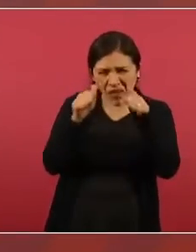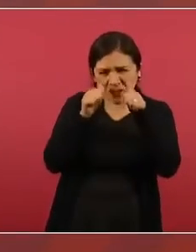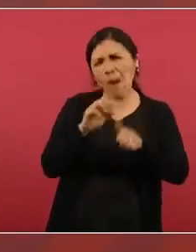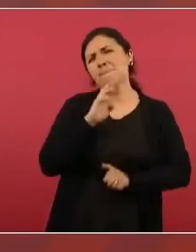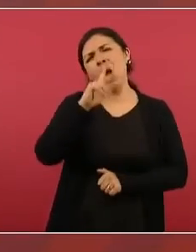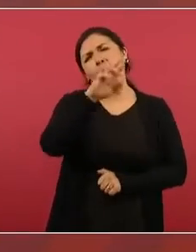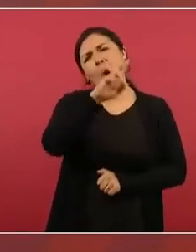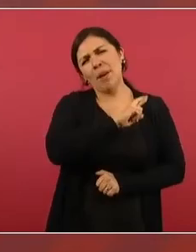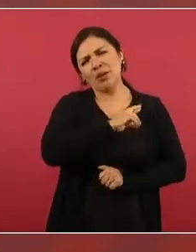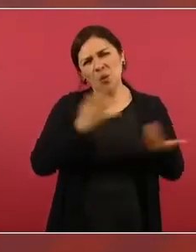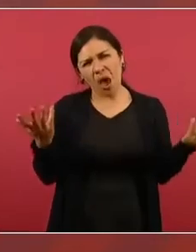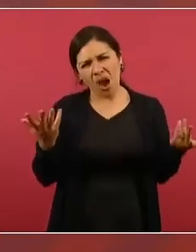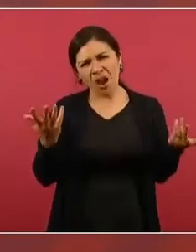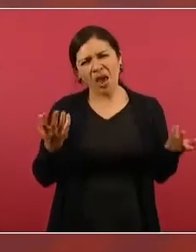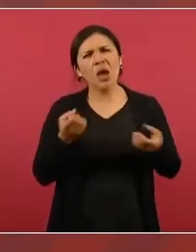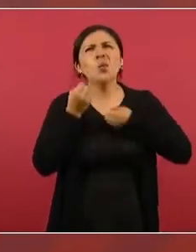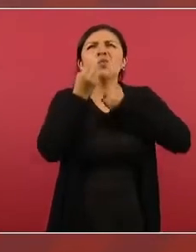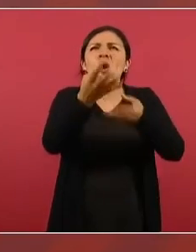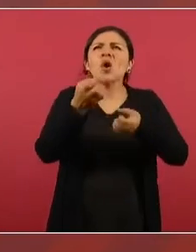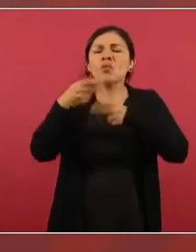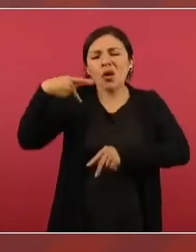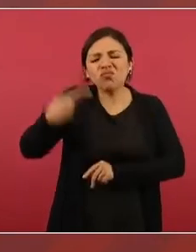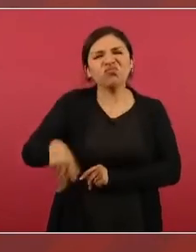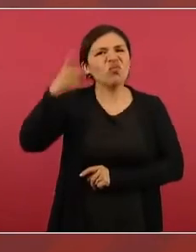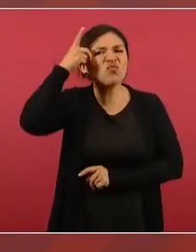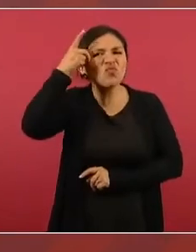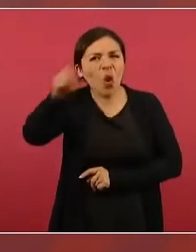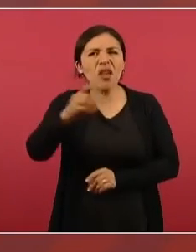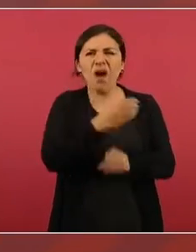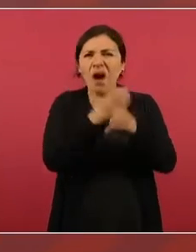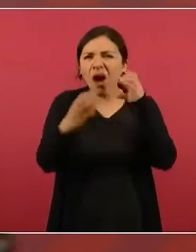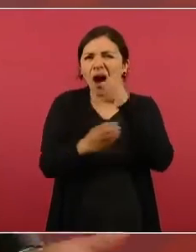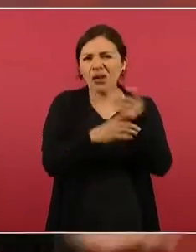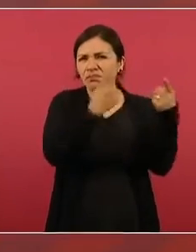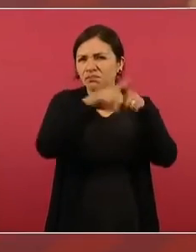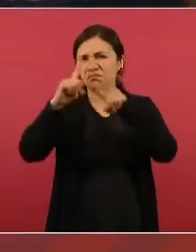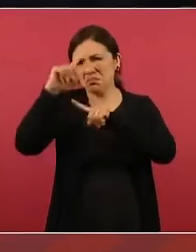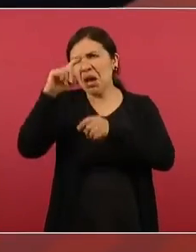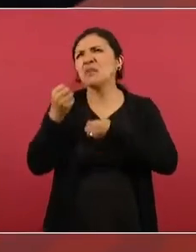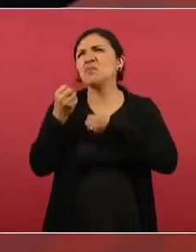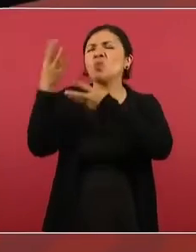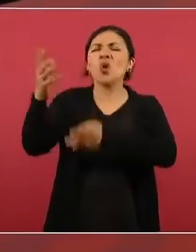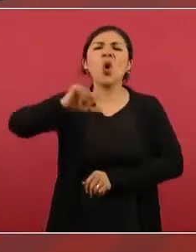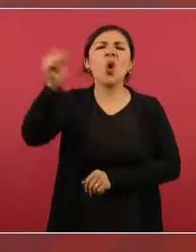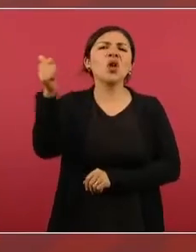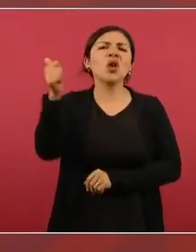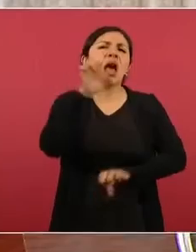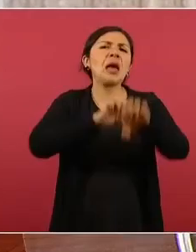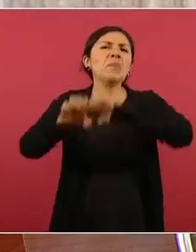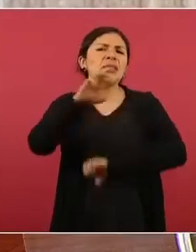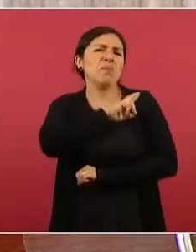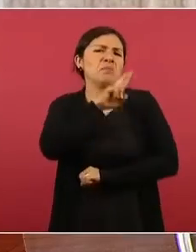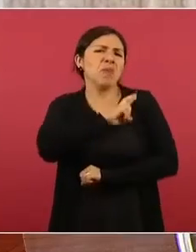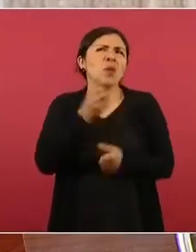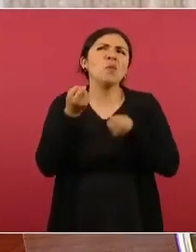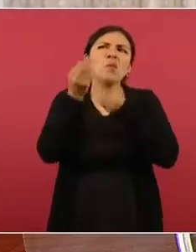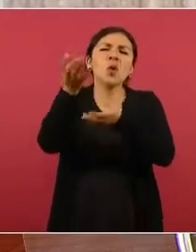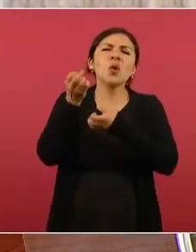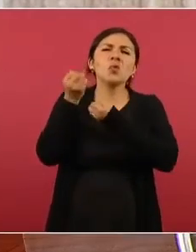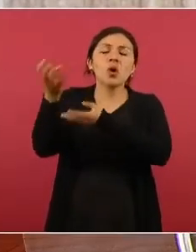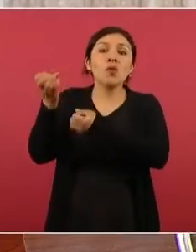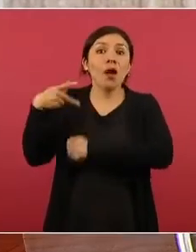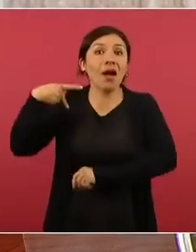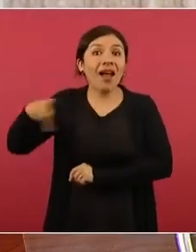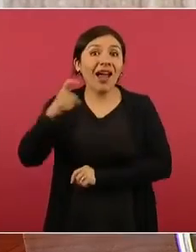la entrega de los bienes de la nación a particulares, pues era parte del plan del